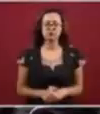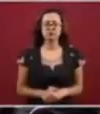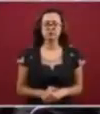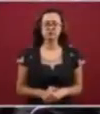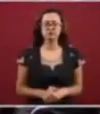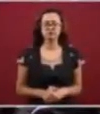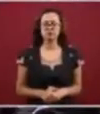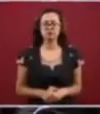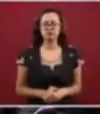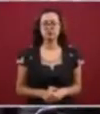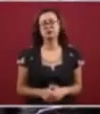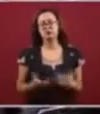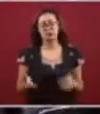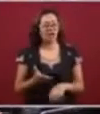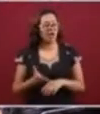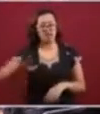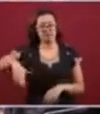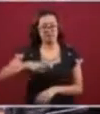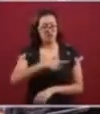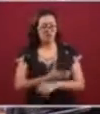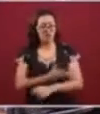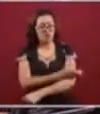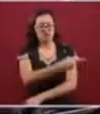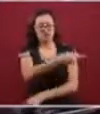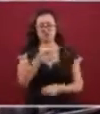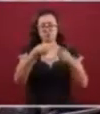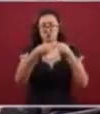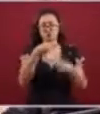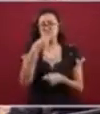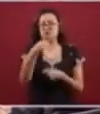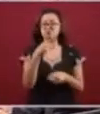de agresiones y demás a periodistas. En 2001,